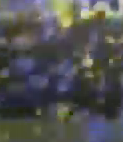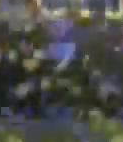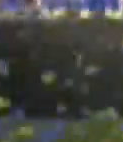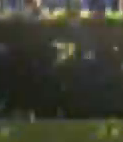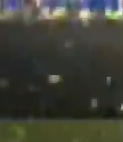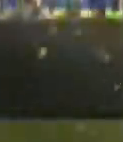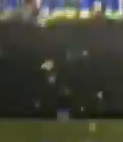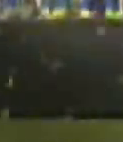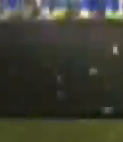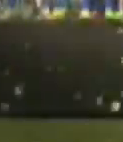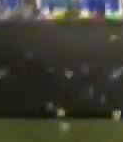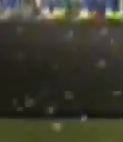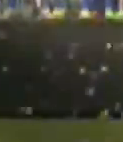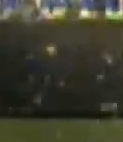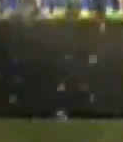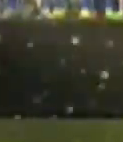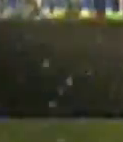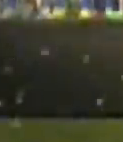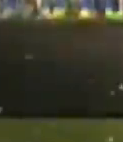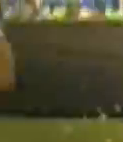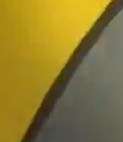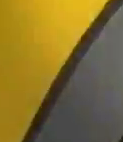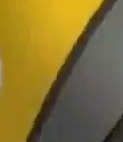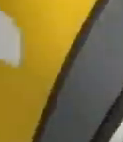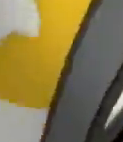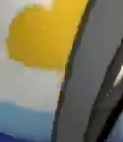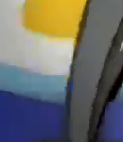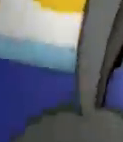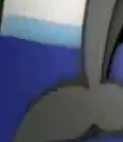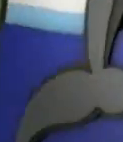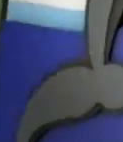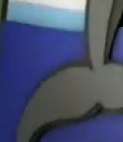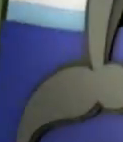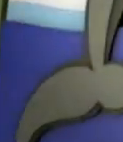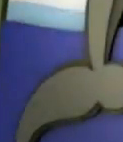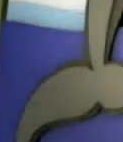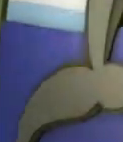La gran revelación del campeonato nacional. Delfín de Manta.